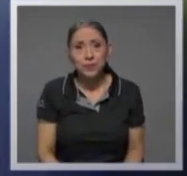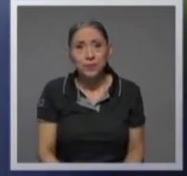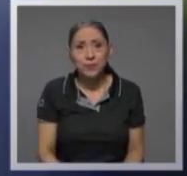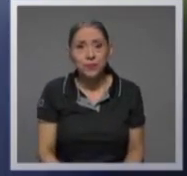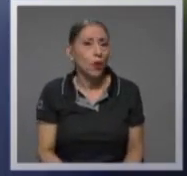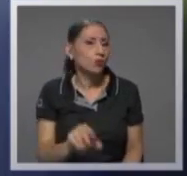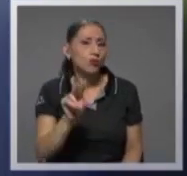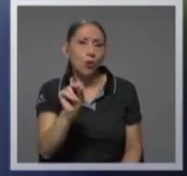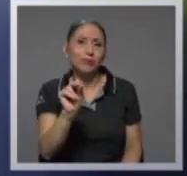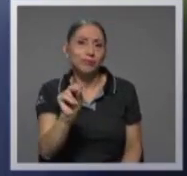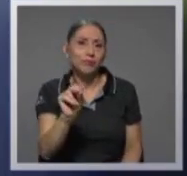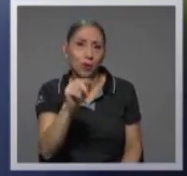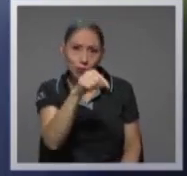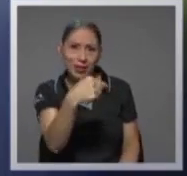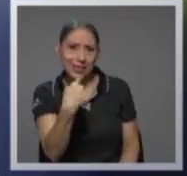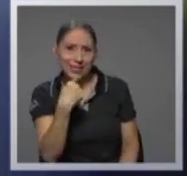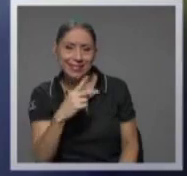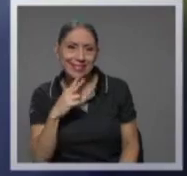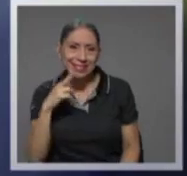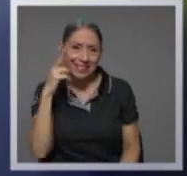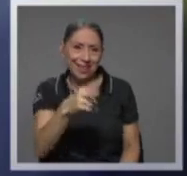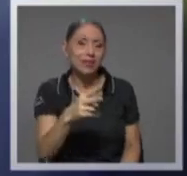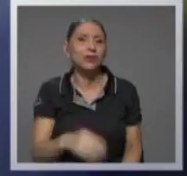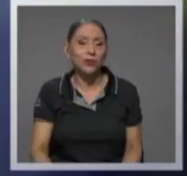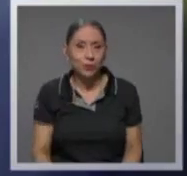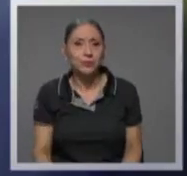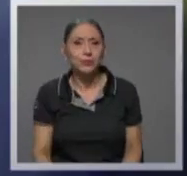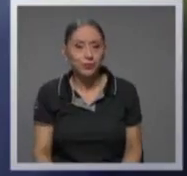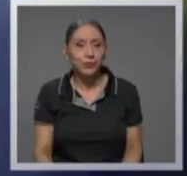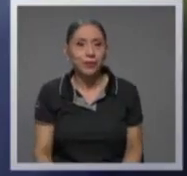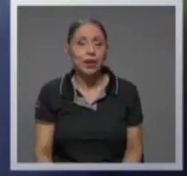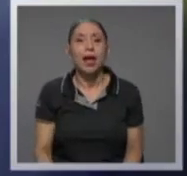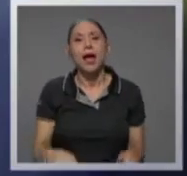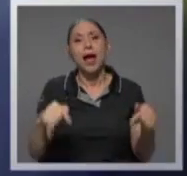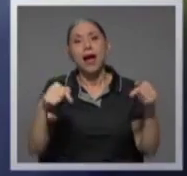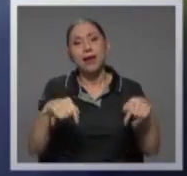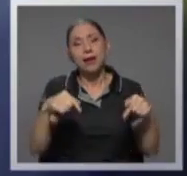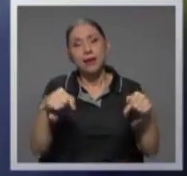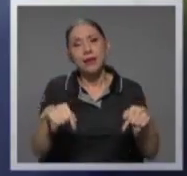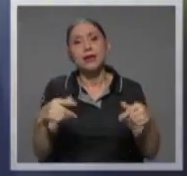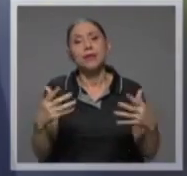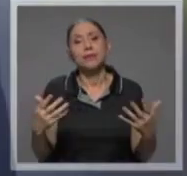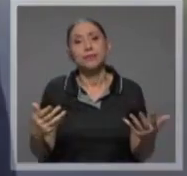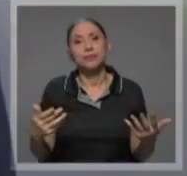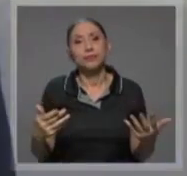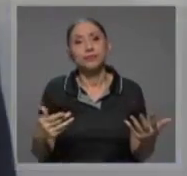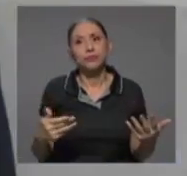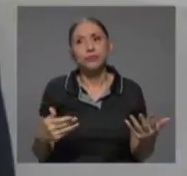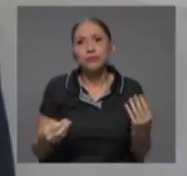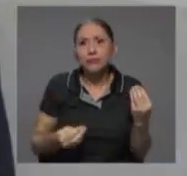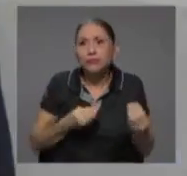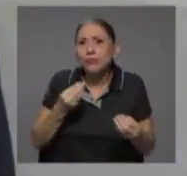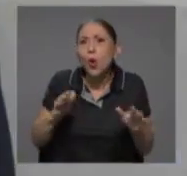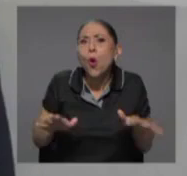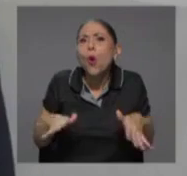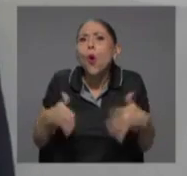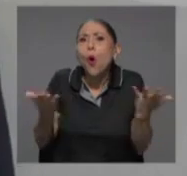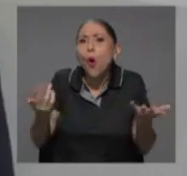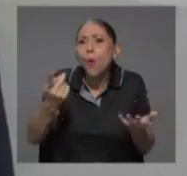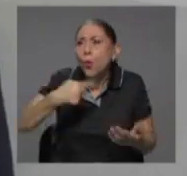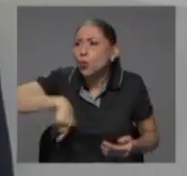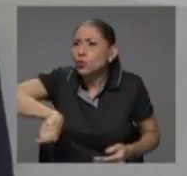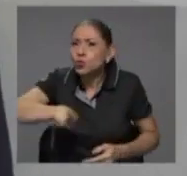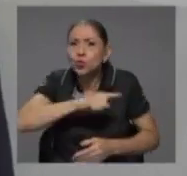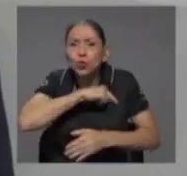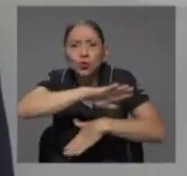No, completamente cierto, don Juan. Aquí, ¿cómo tomamos conciencia